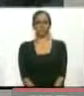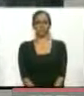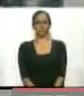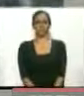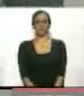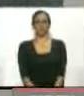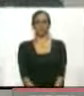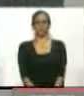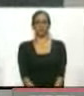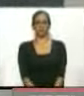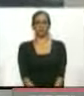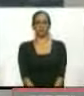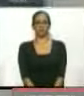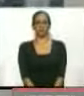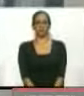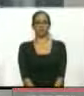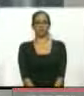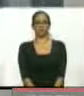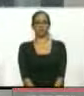me preocupo